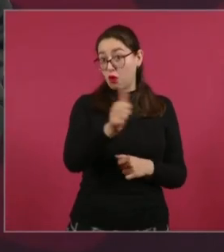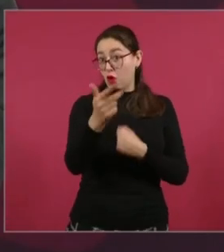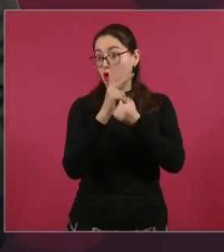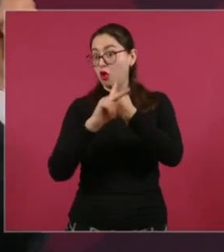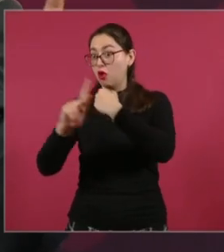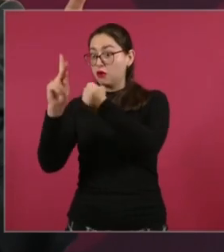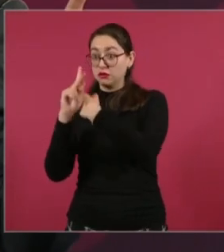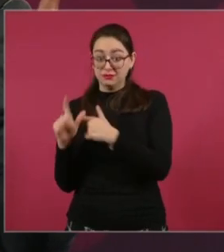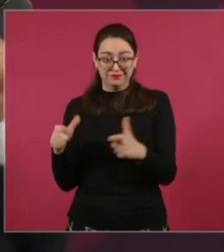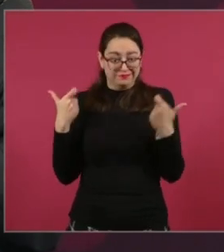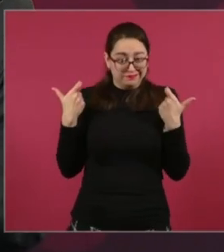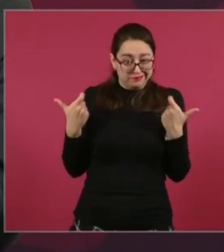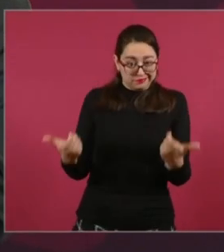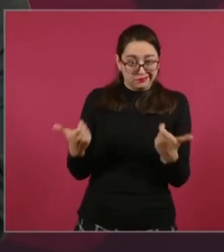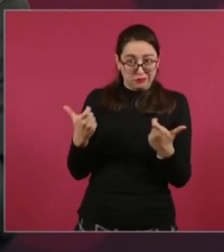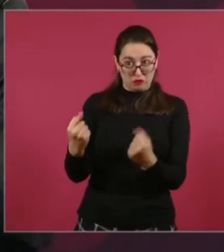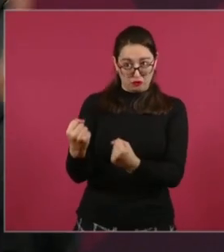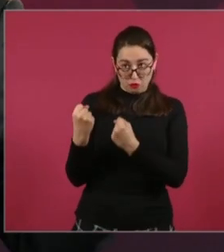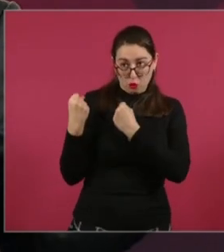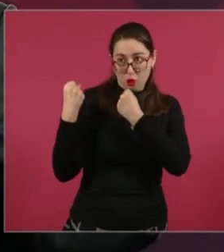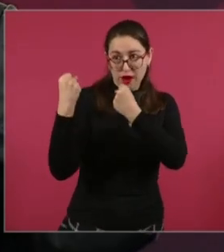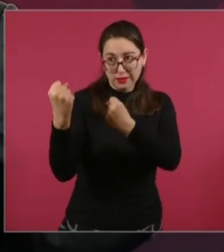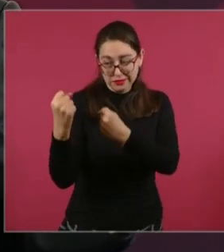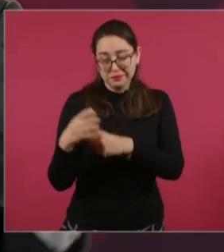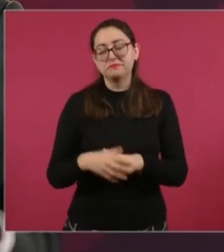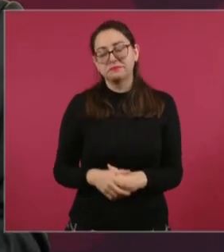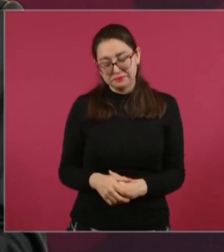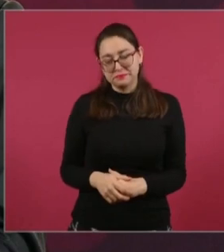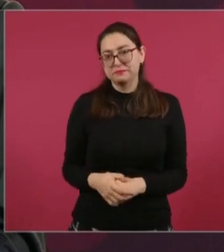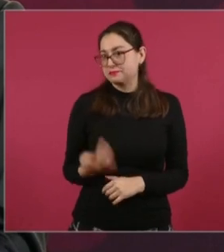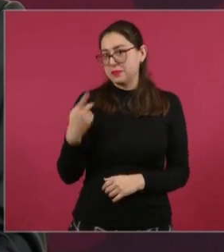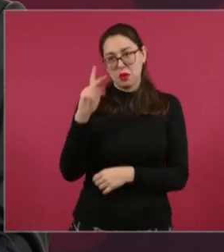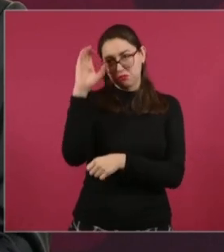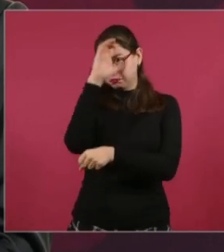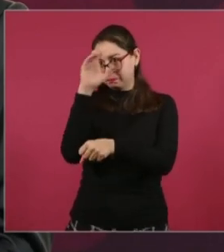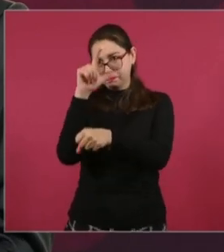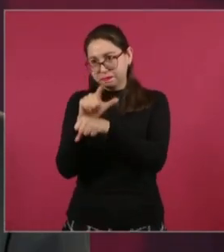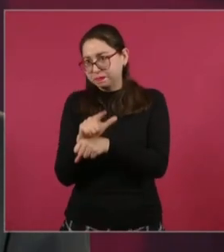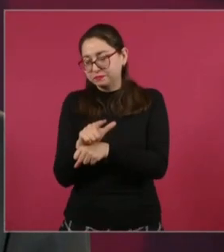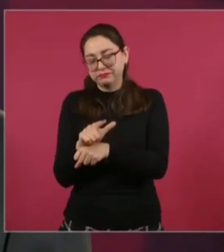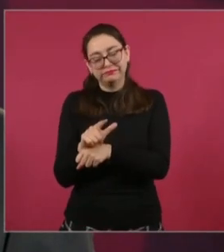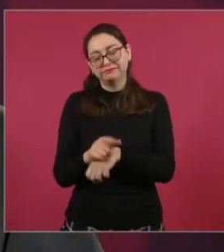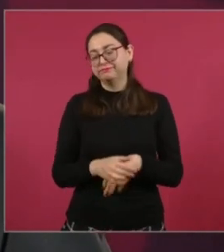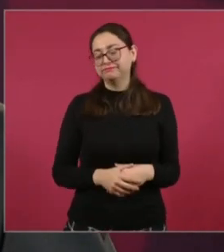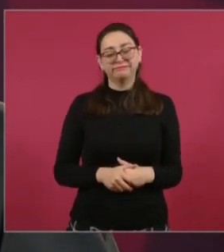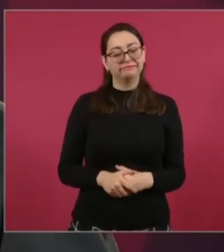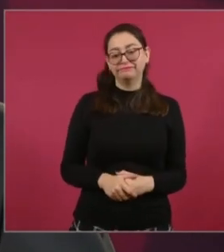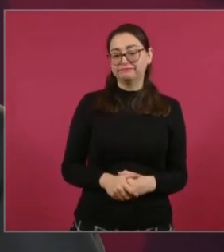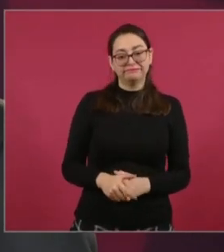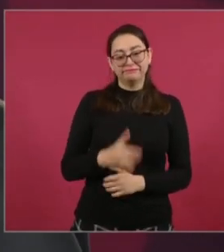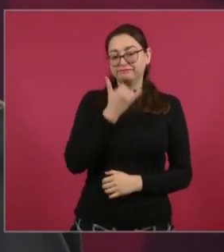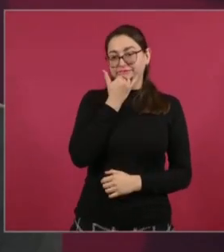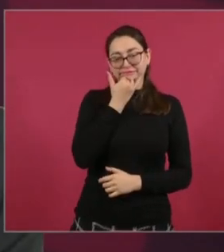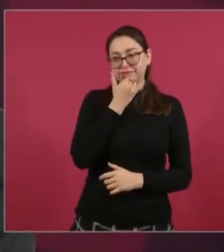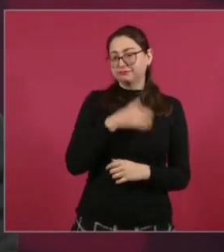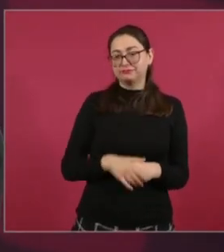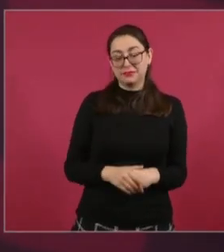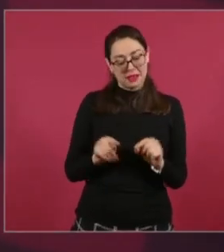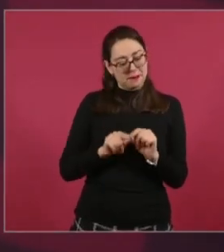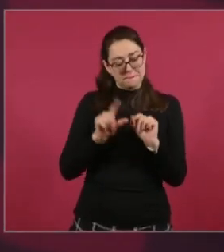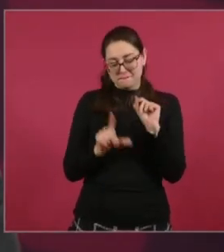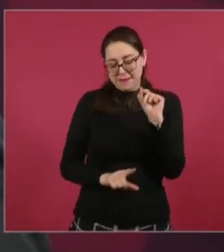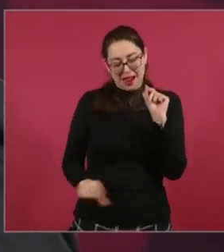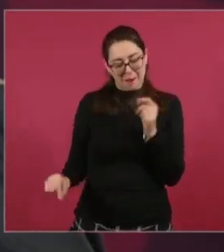En grandeza cultural no, y es